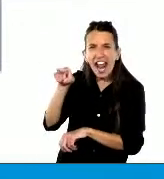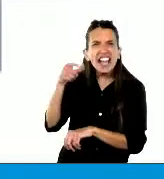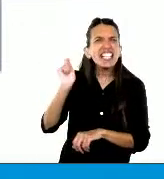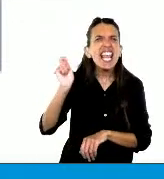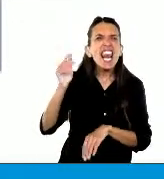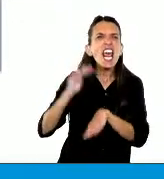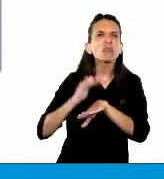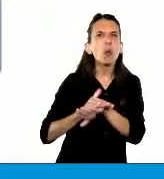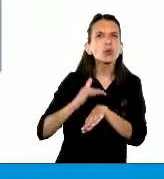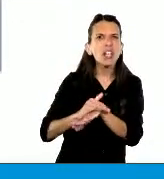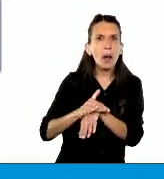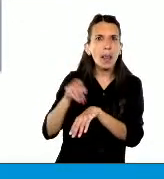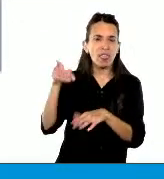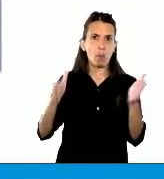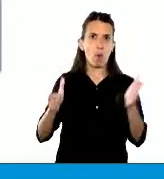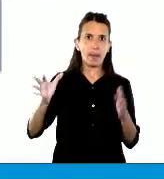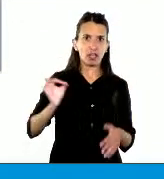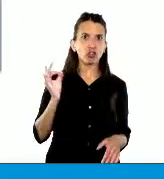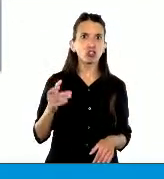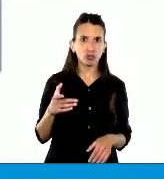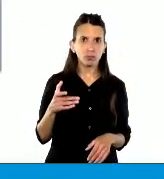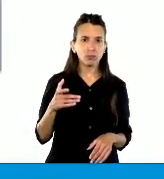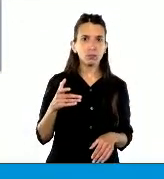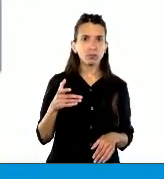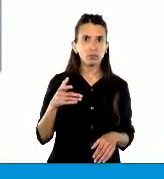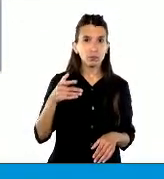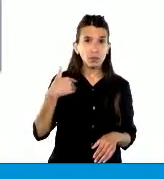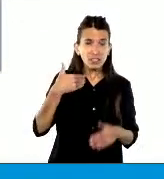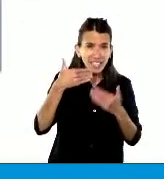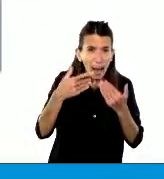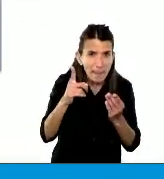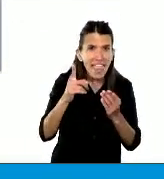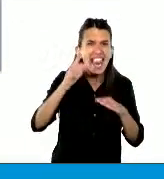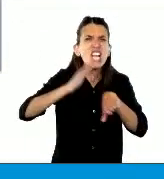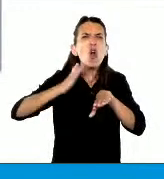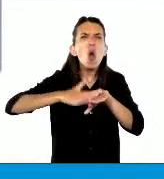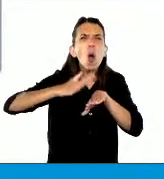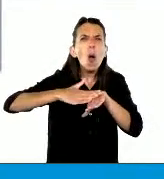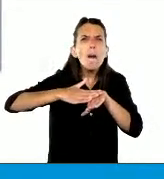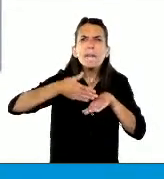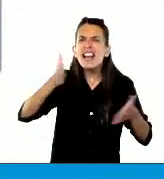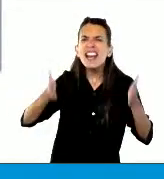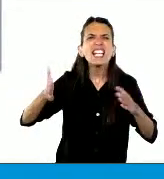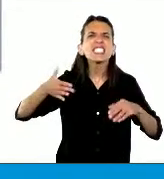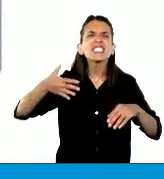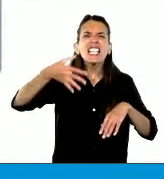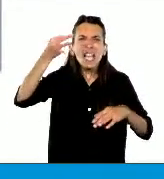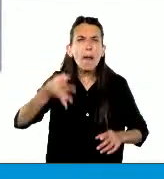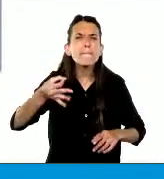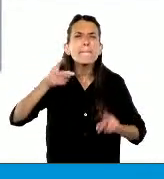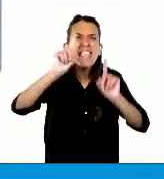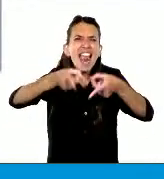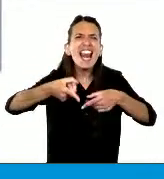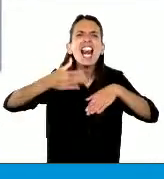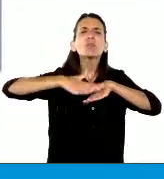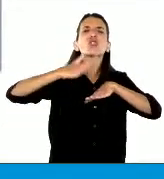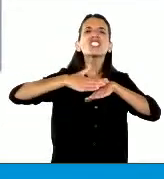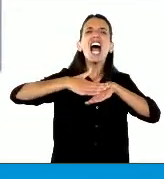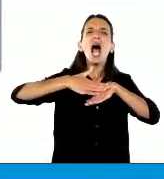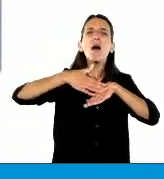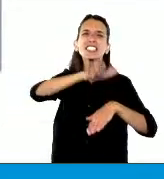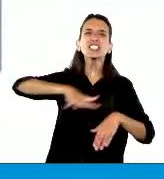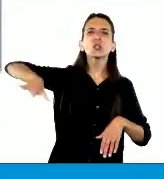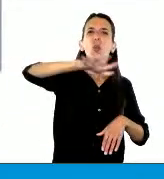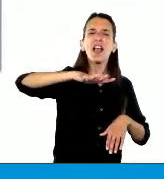Pero poco se pudo avanzar en condenar a los autores irresponsables civiles, que idearon un